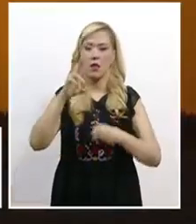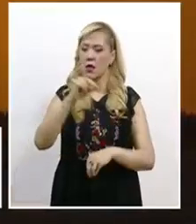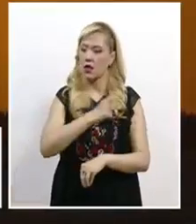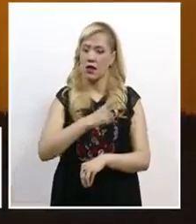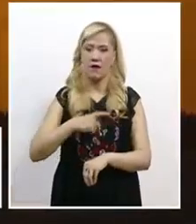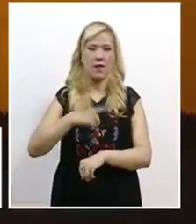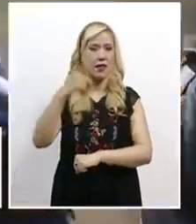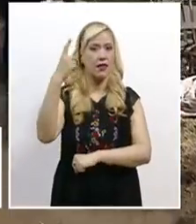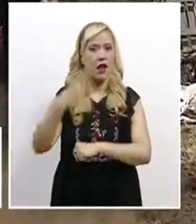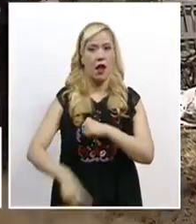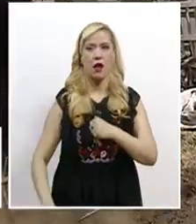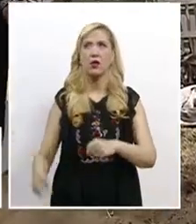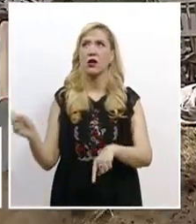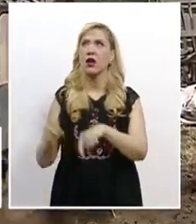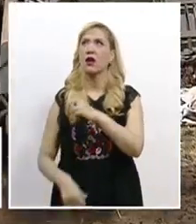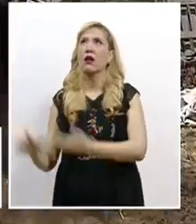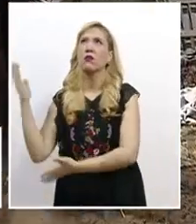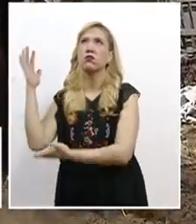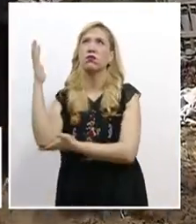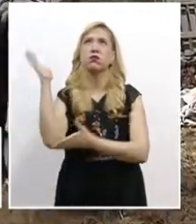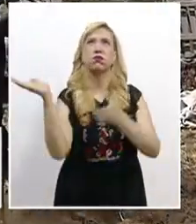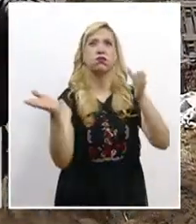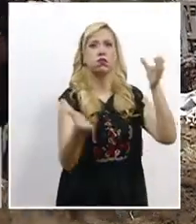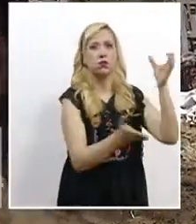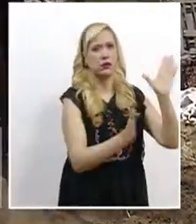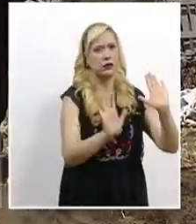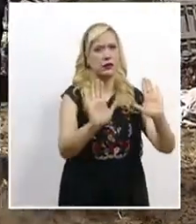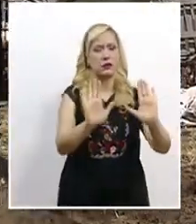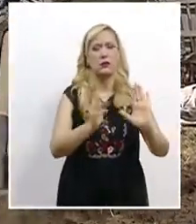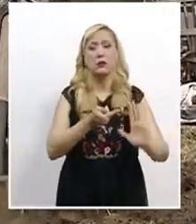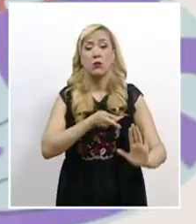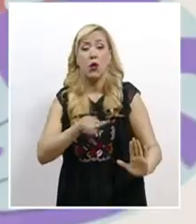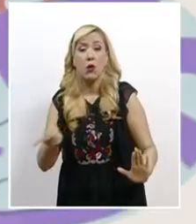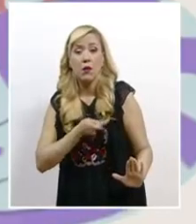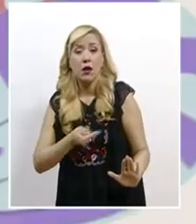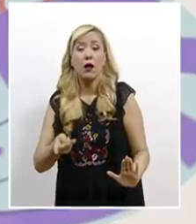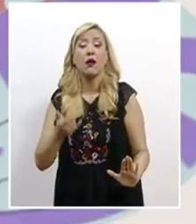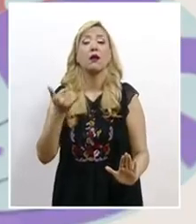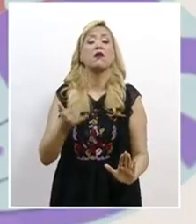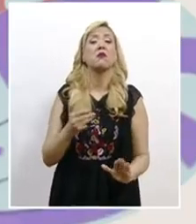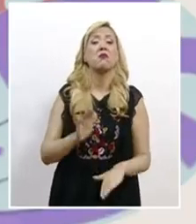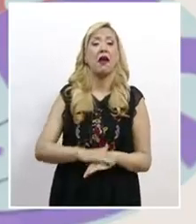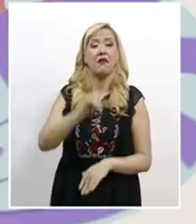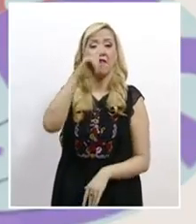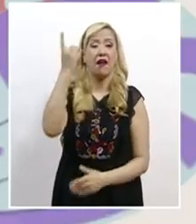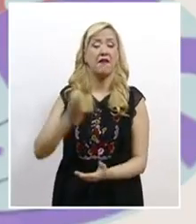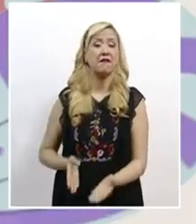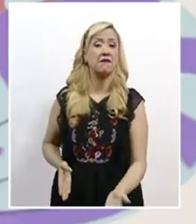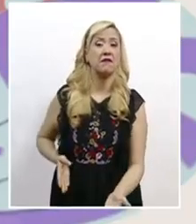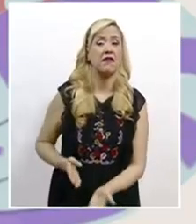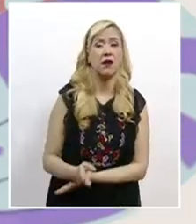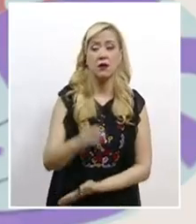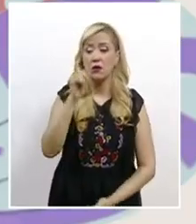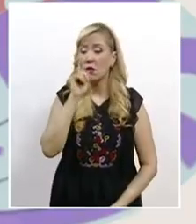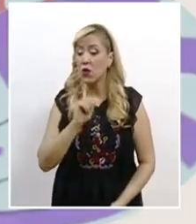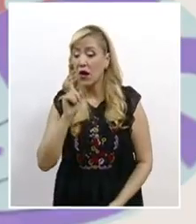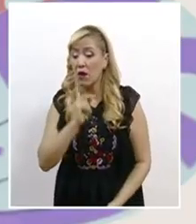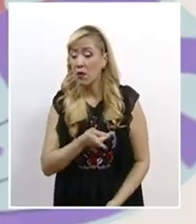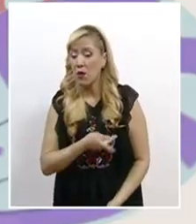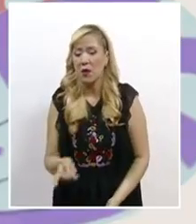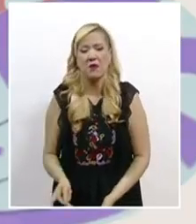medio ambiente. Indicaron que la pobreza va de la mano de la desigualdad y en el caso de las mujeres, entre más pobres, más